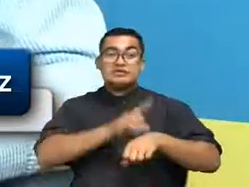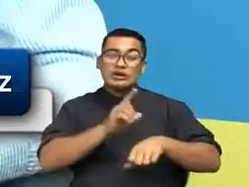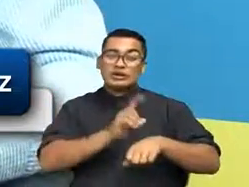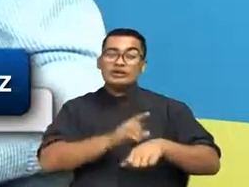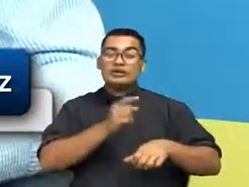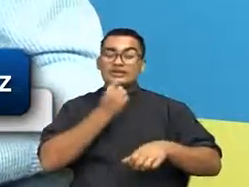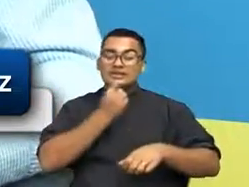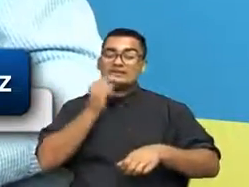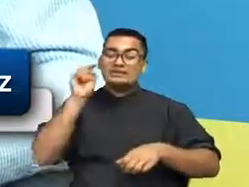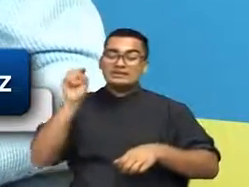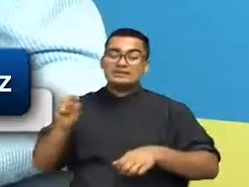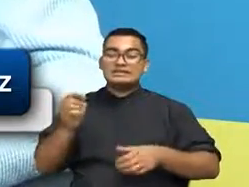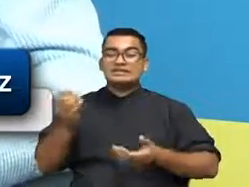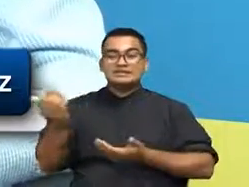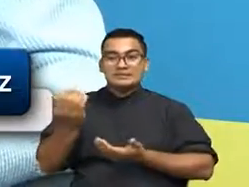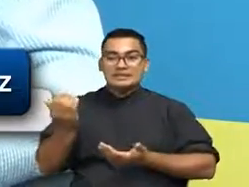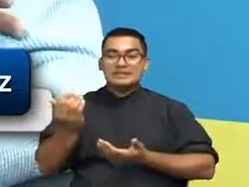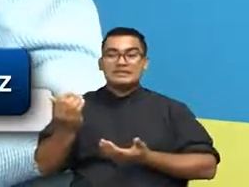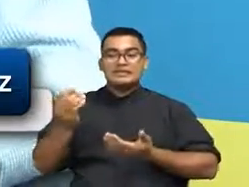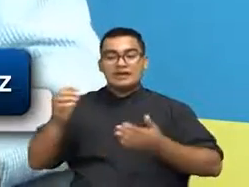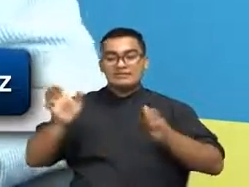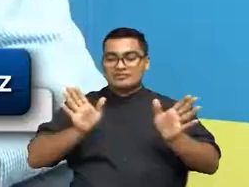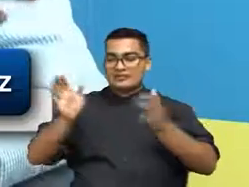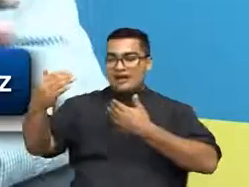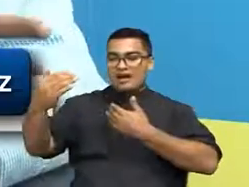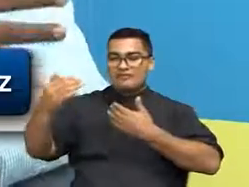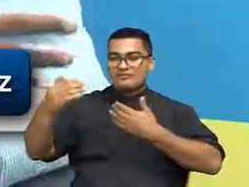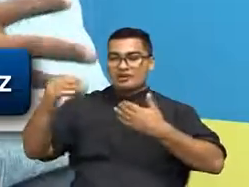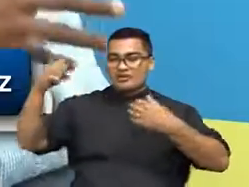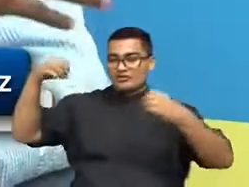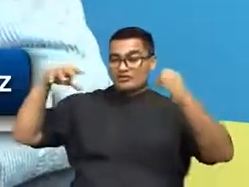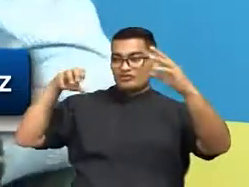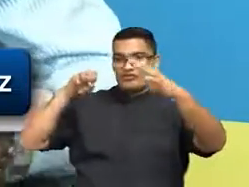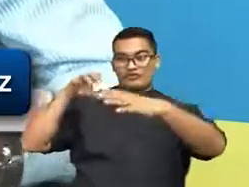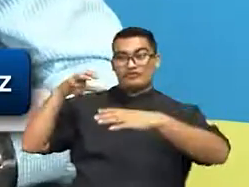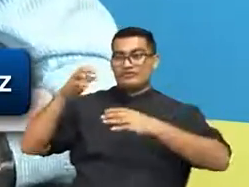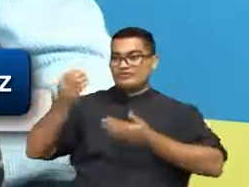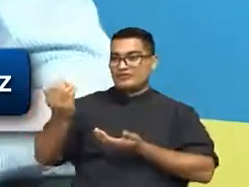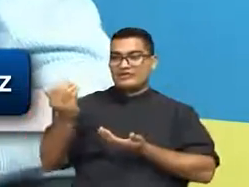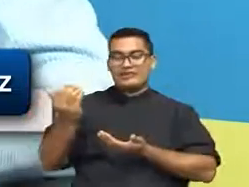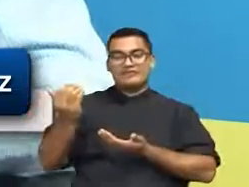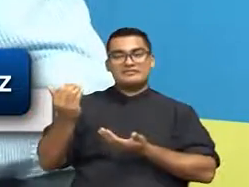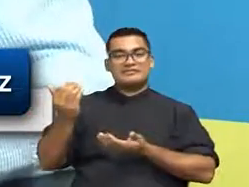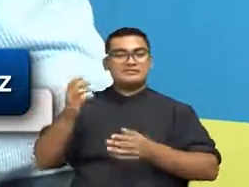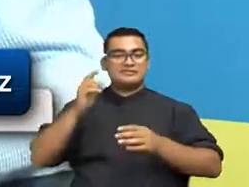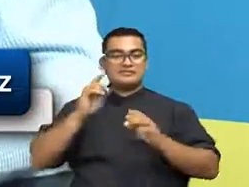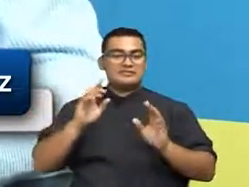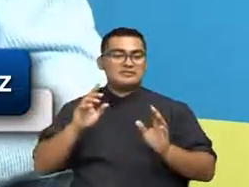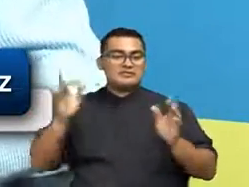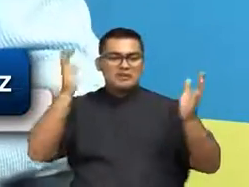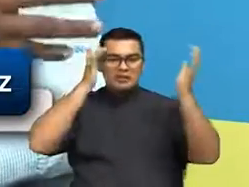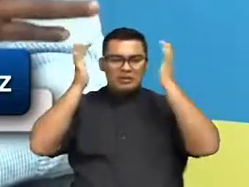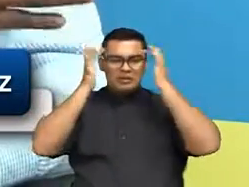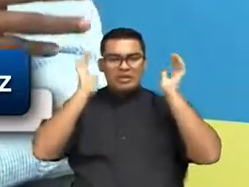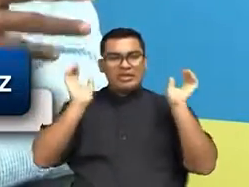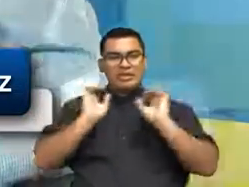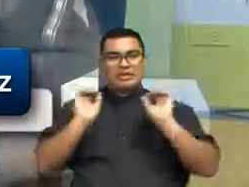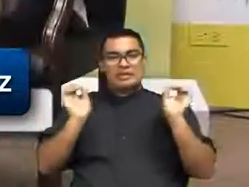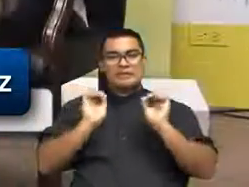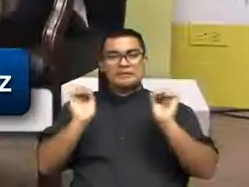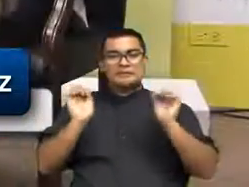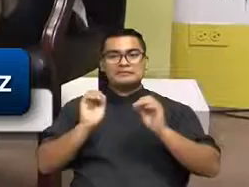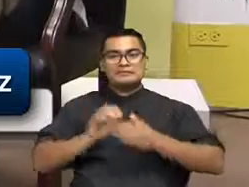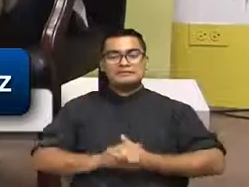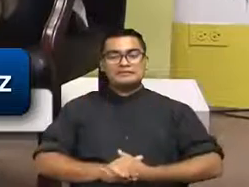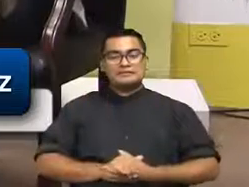quedó en incubadora o quedó en observación porque el niño tenía anemia, ¿no es preocupación, motivo de preocupación para el padre? ¿No debe